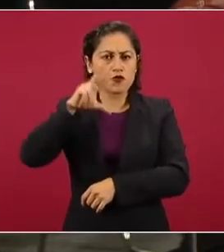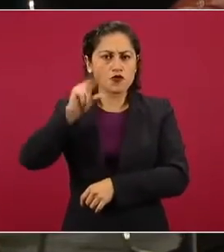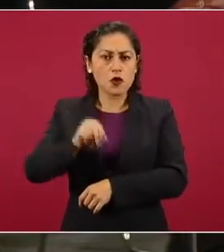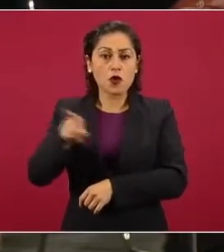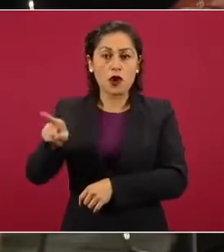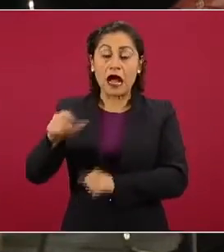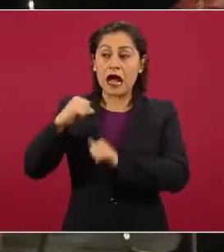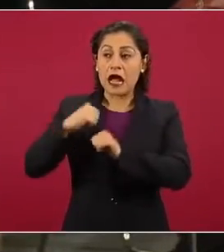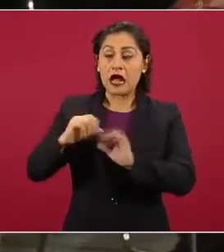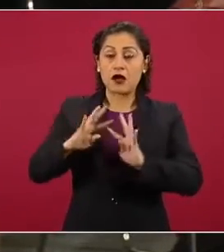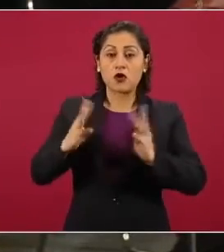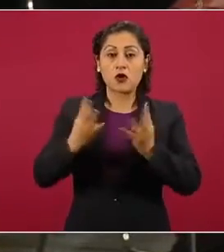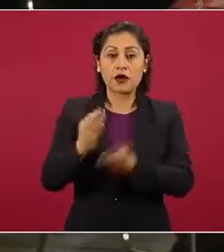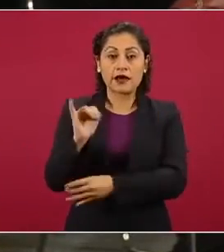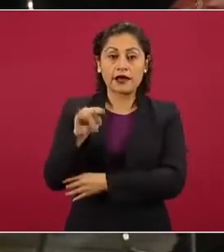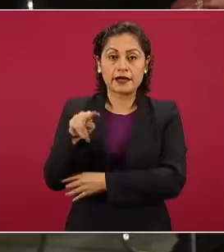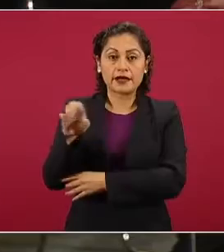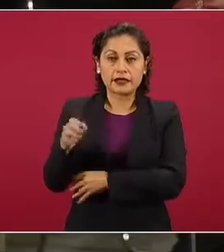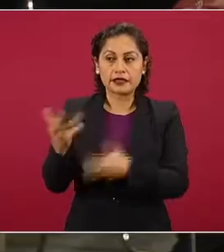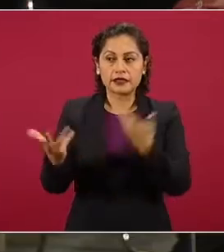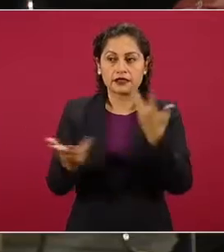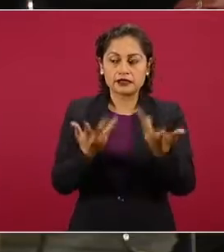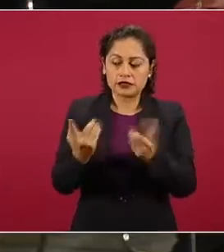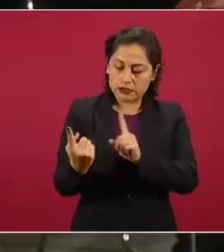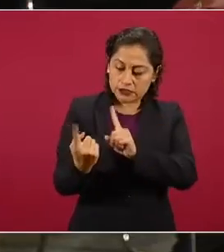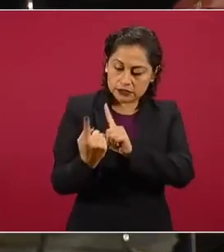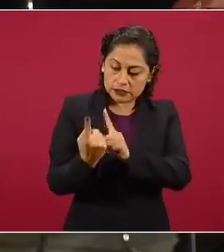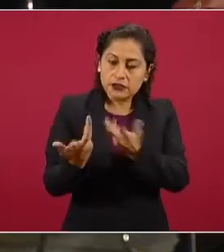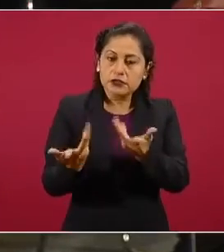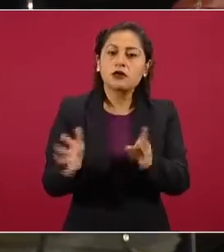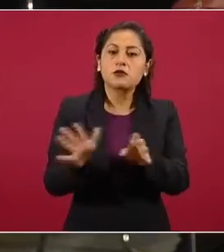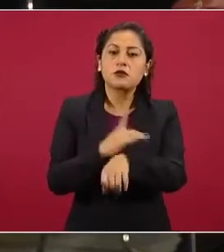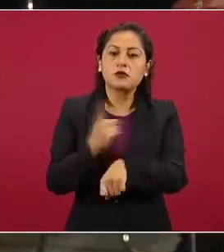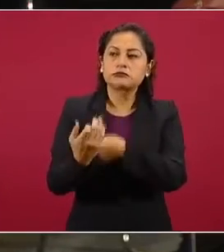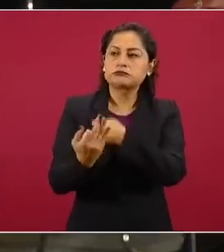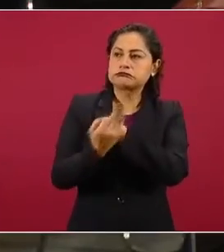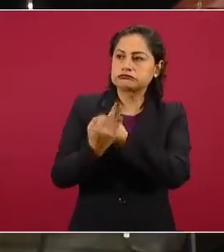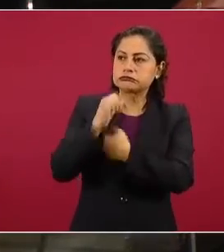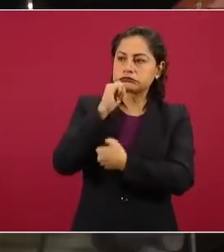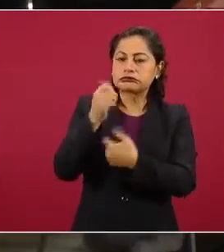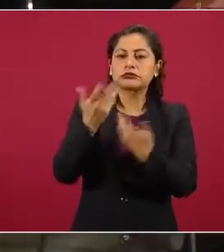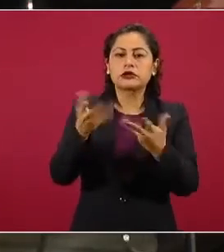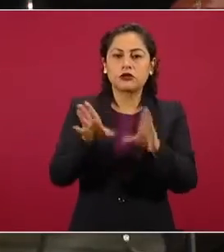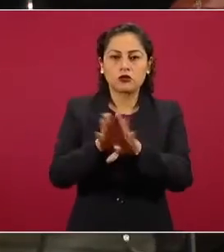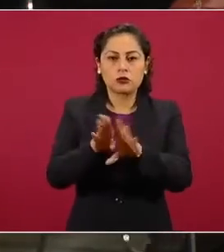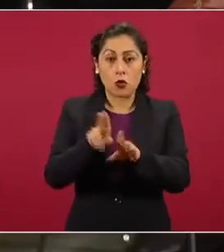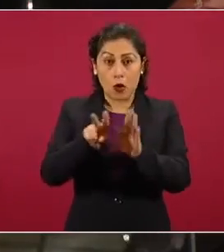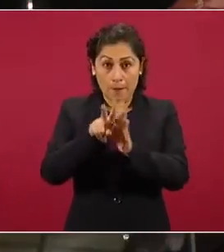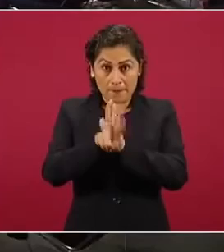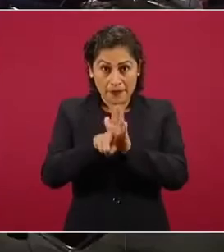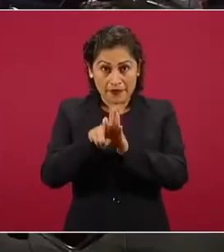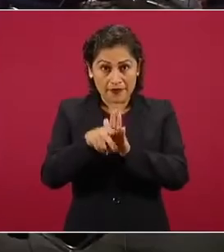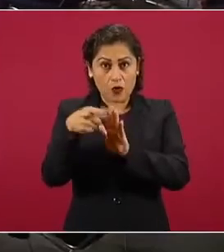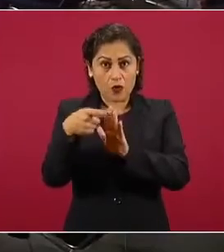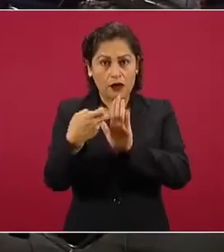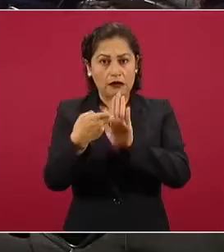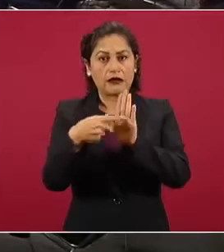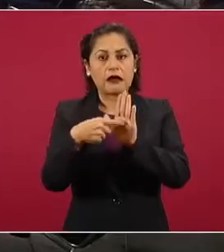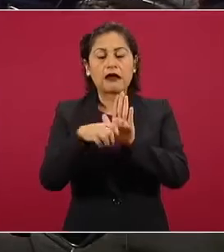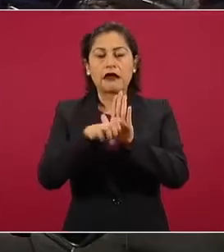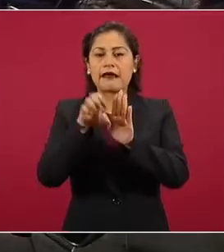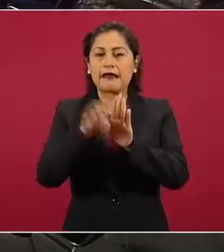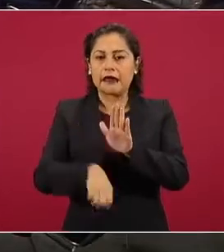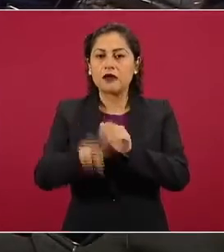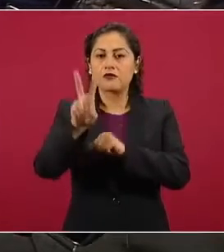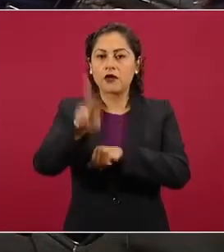INE mencionaban que se sentían en riesgo porque el diputado no utilizaba cubrebocas. Este video es un ejemplo de dos corrientes que